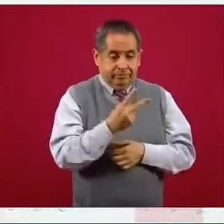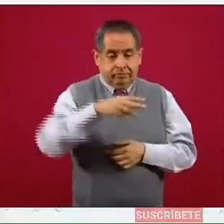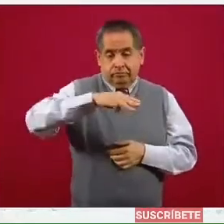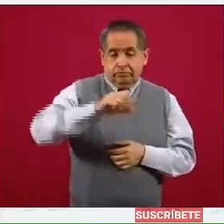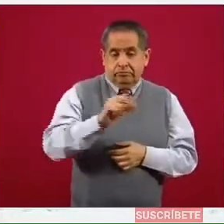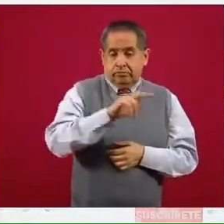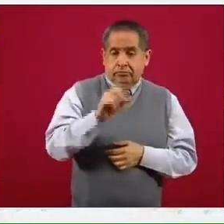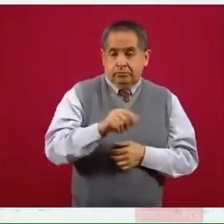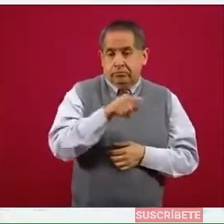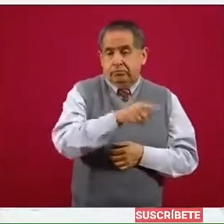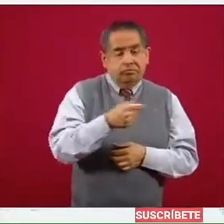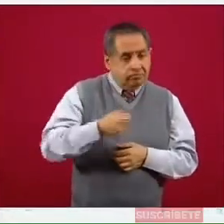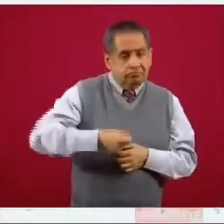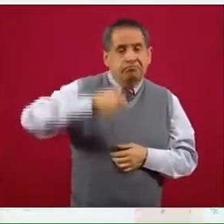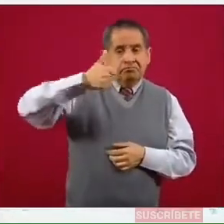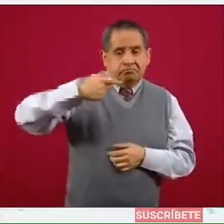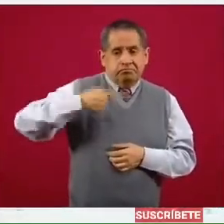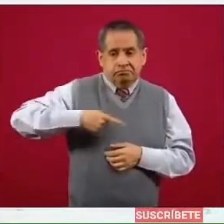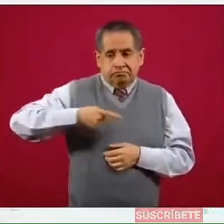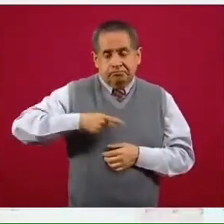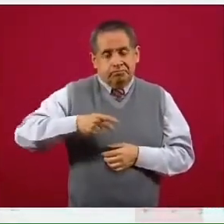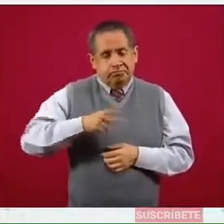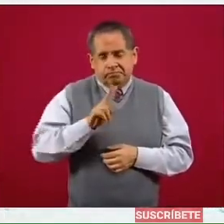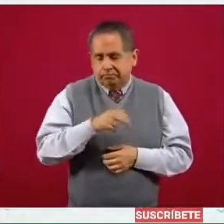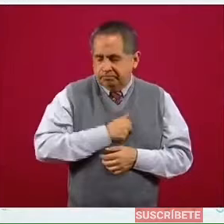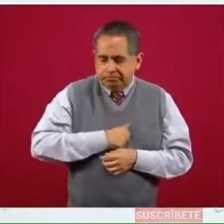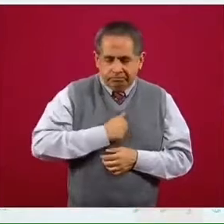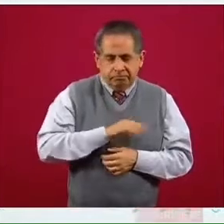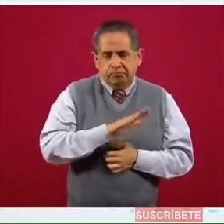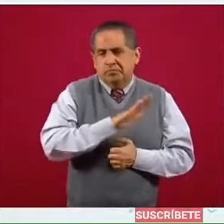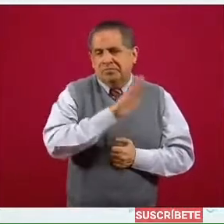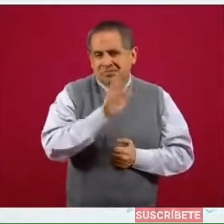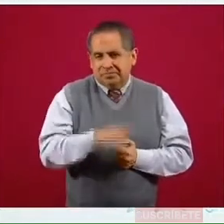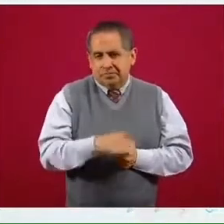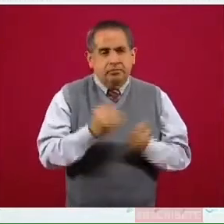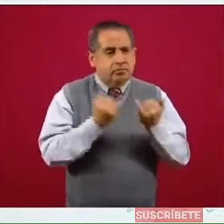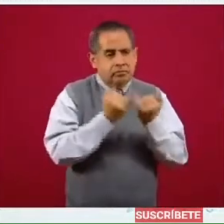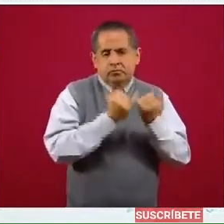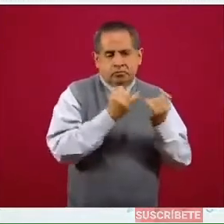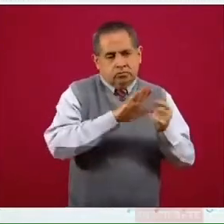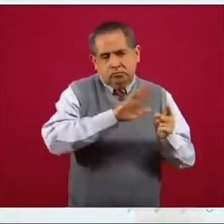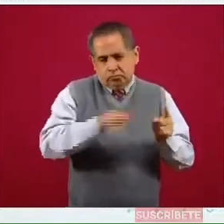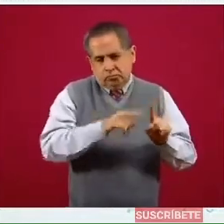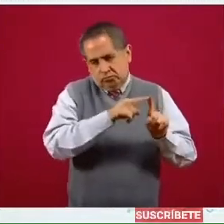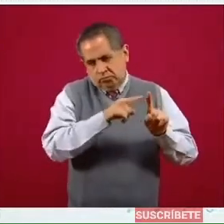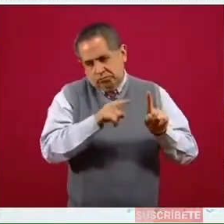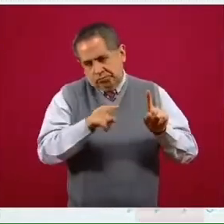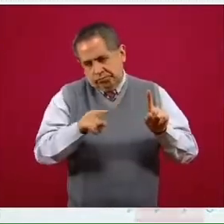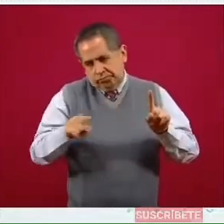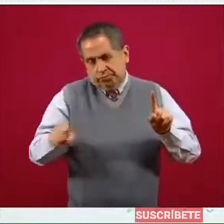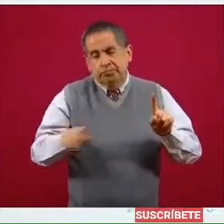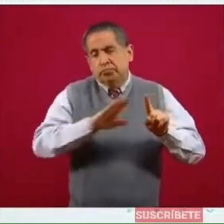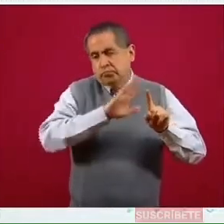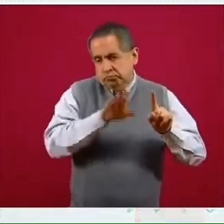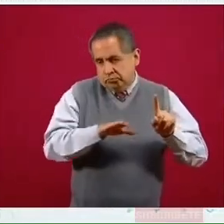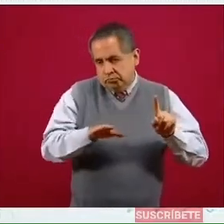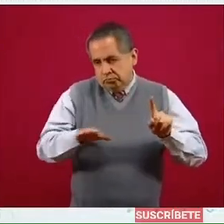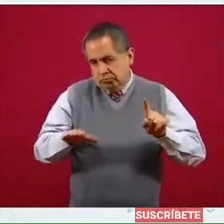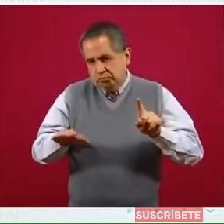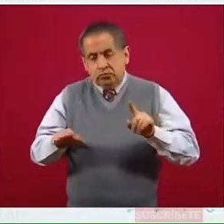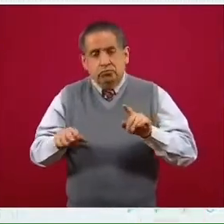marzo, cuando tuvimos la primera muy lamentable defunción, igual que lo son todas, teníamos un cambio